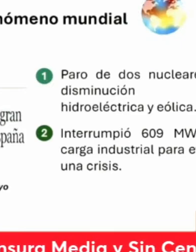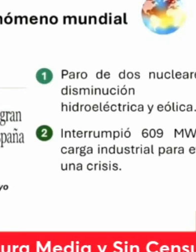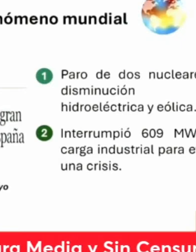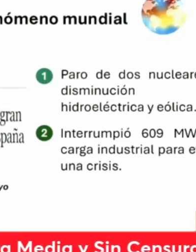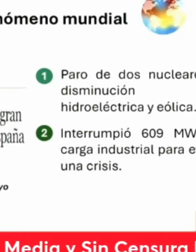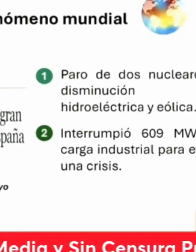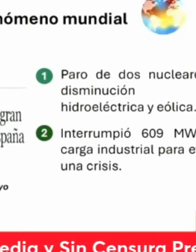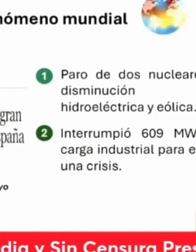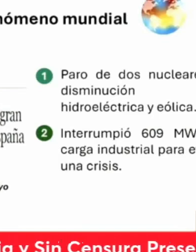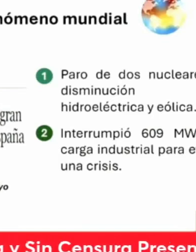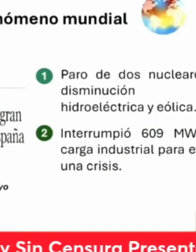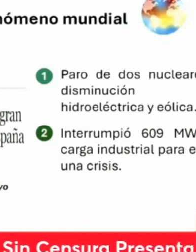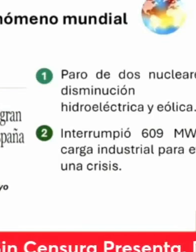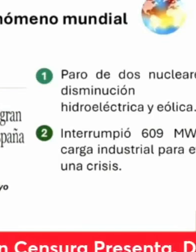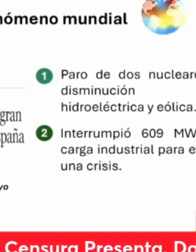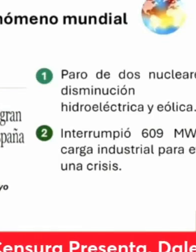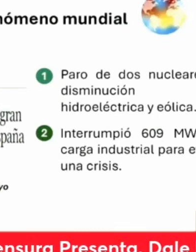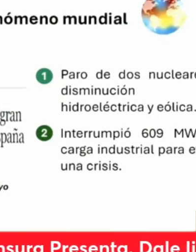vinieron a informar